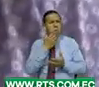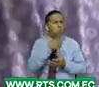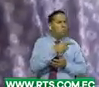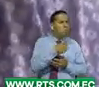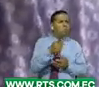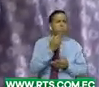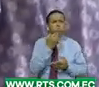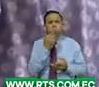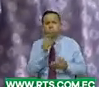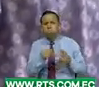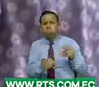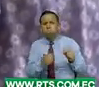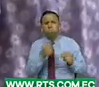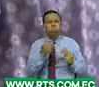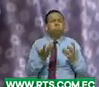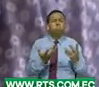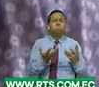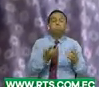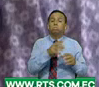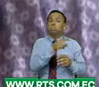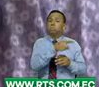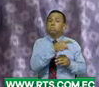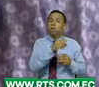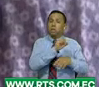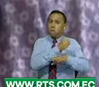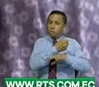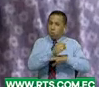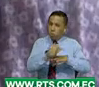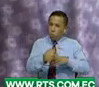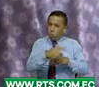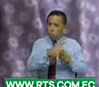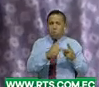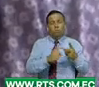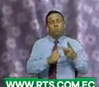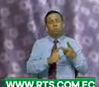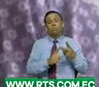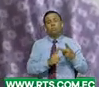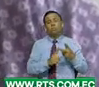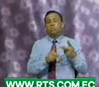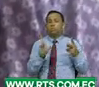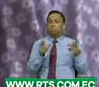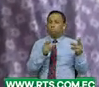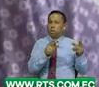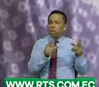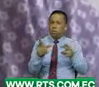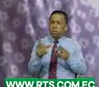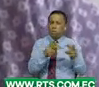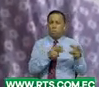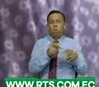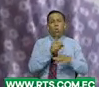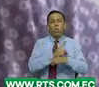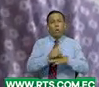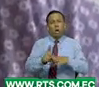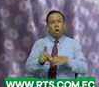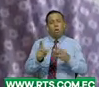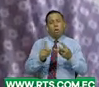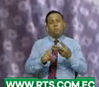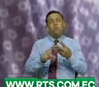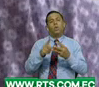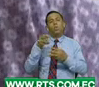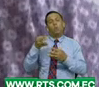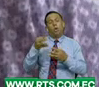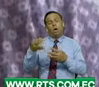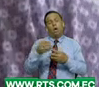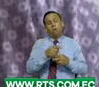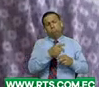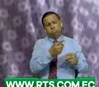del coe cantonal de samborondón también es el mismo caso de daule es el mismo caso de durán o si esperamos las resoluciones